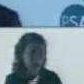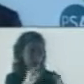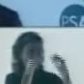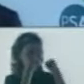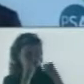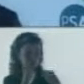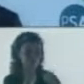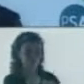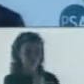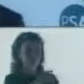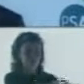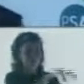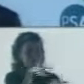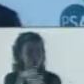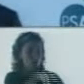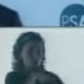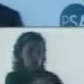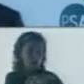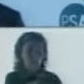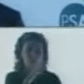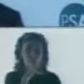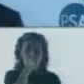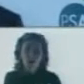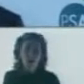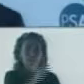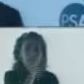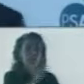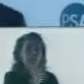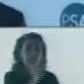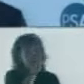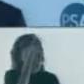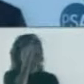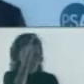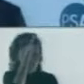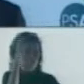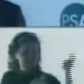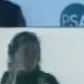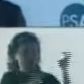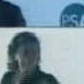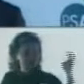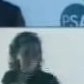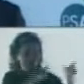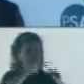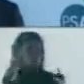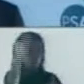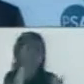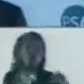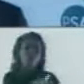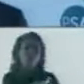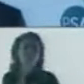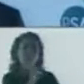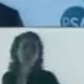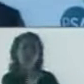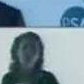hemos demostrado que si nos movemos, mira cuánta gente forastera viene al mercadillo. No vamos a emplear el mercadillo como campaña electoral, sino todo